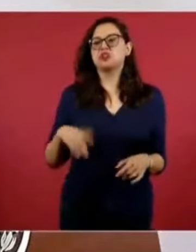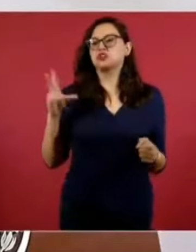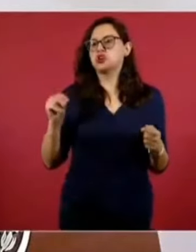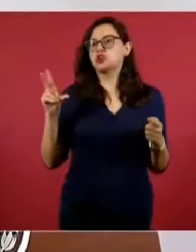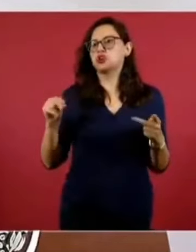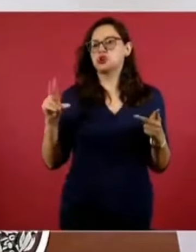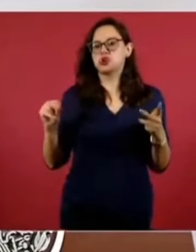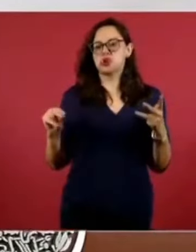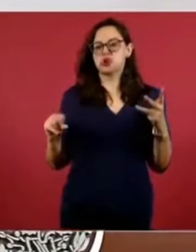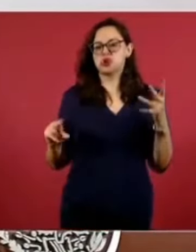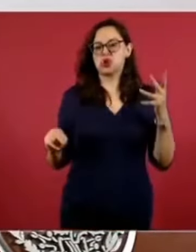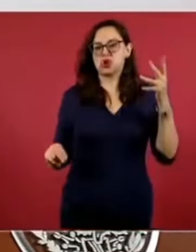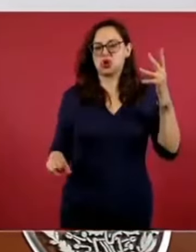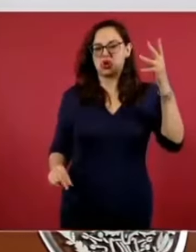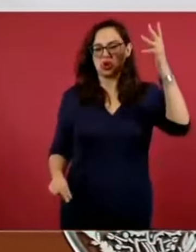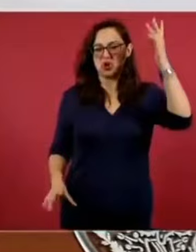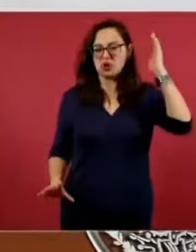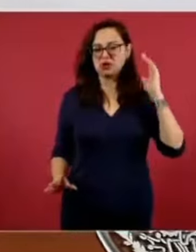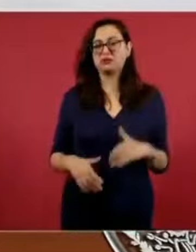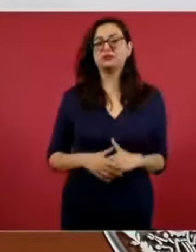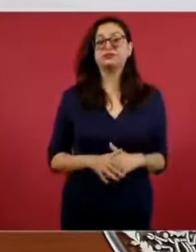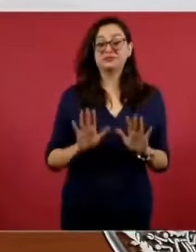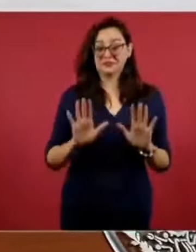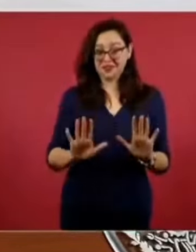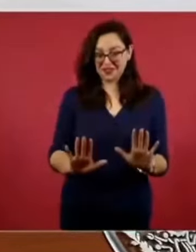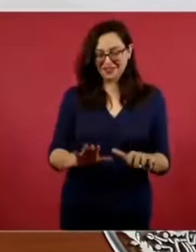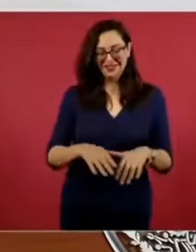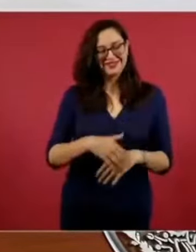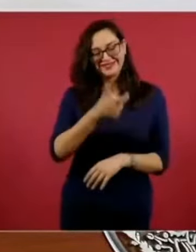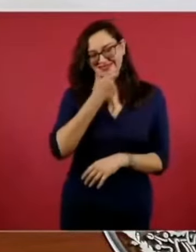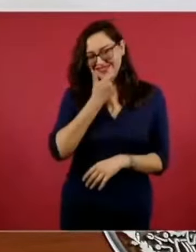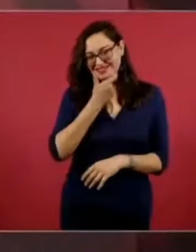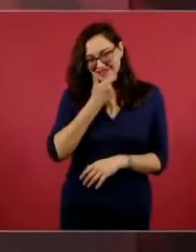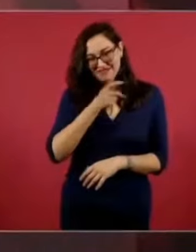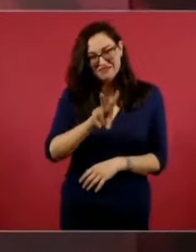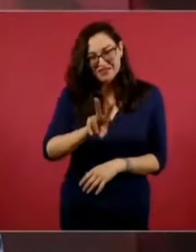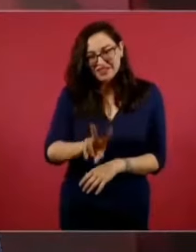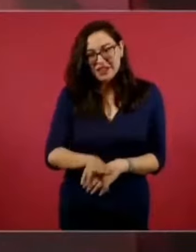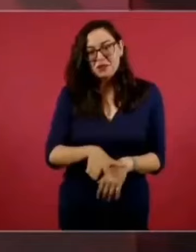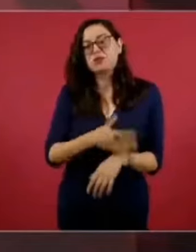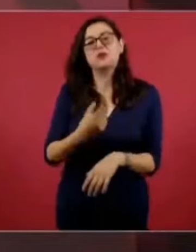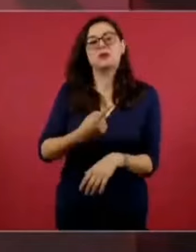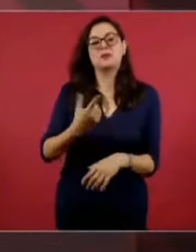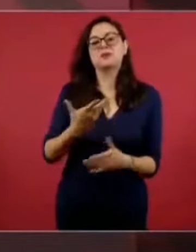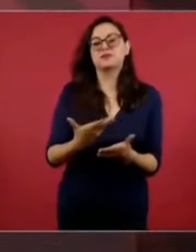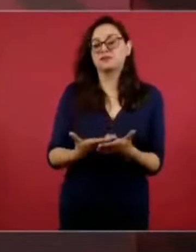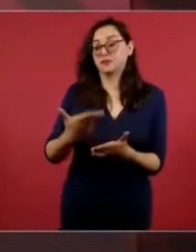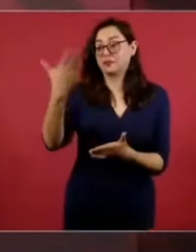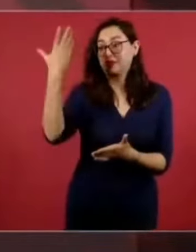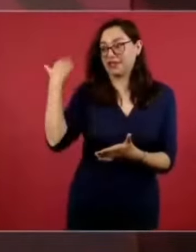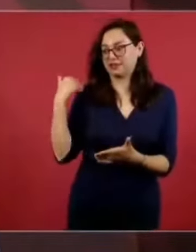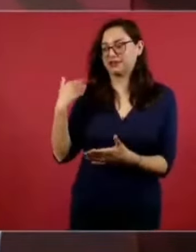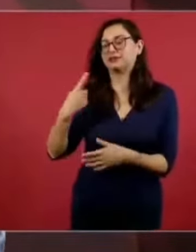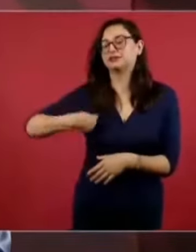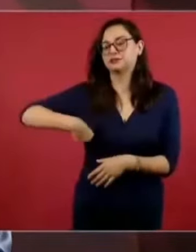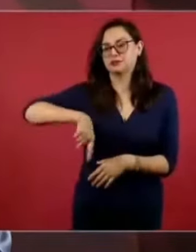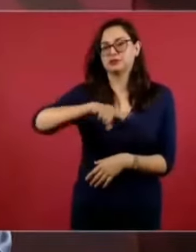Bueno qué hicieron resulta que nosotros en nuestro proyecto de reforma